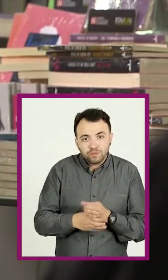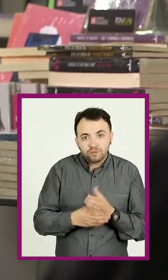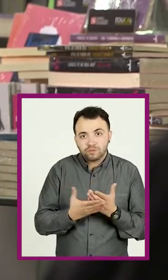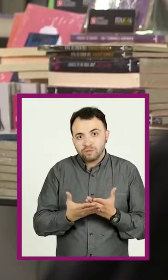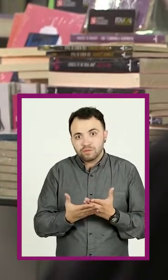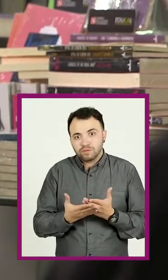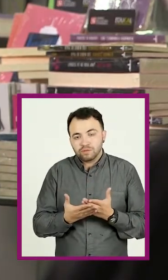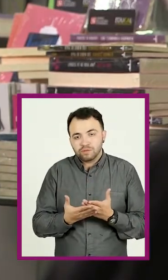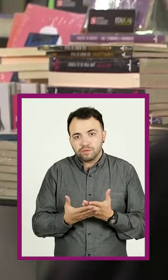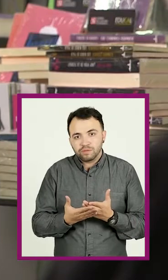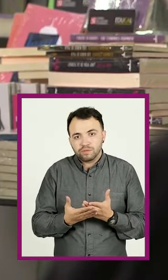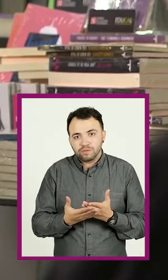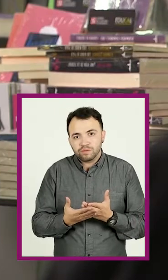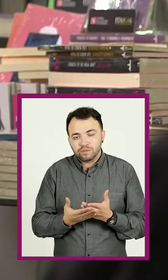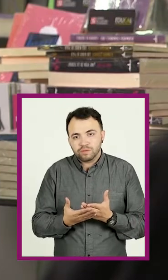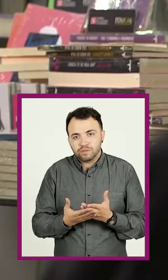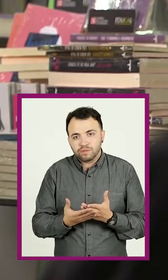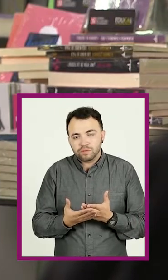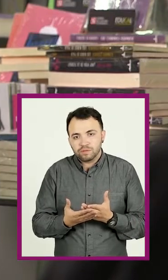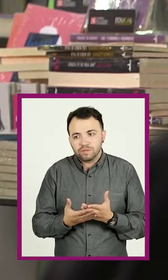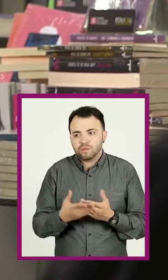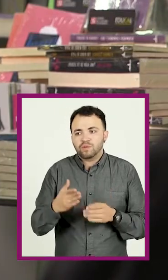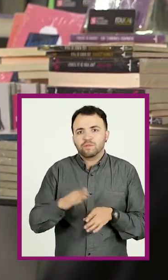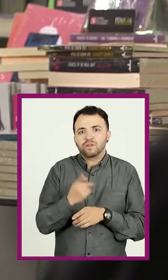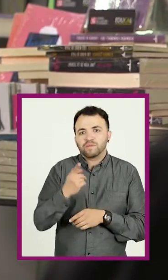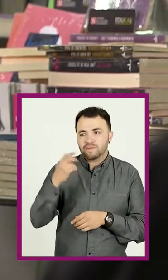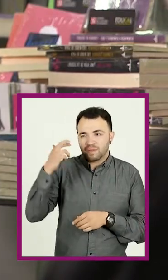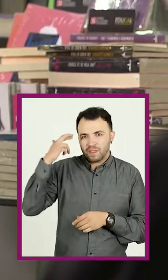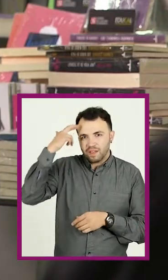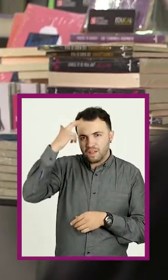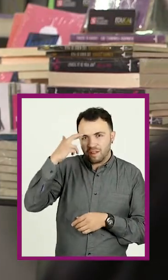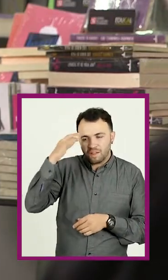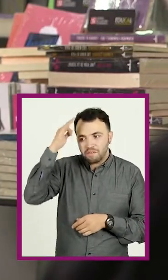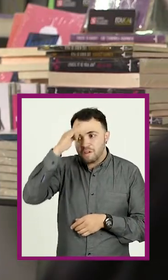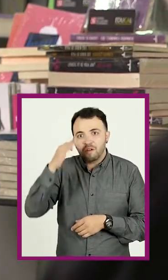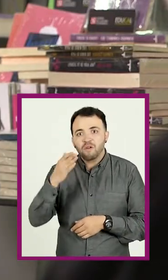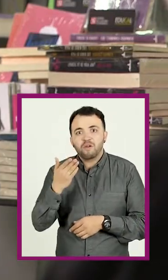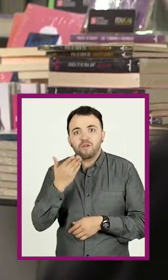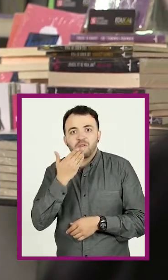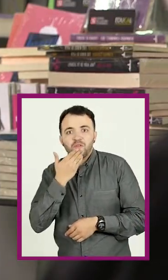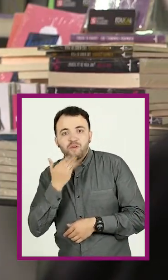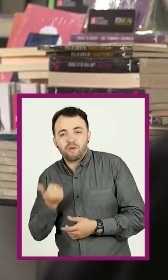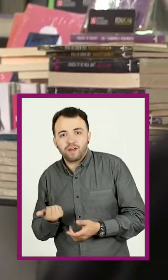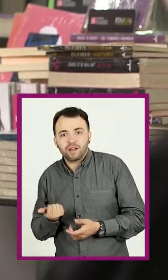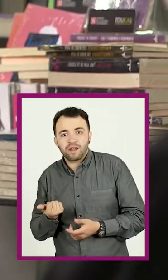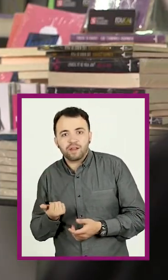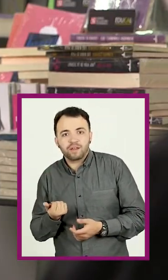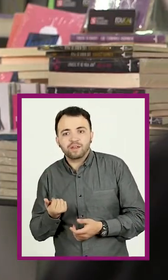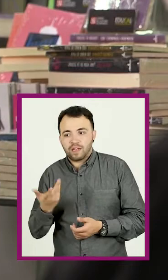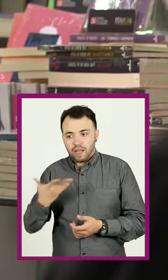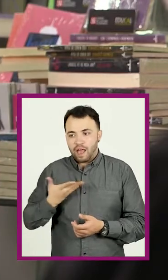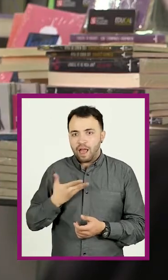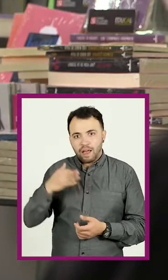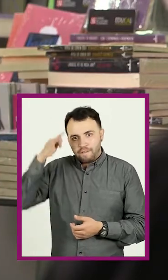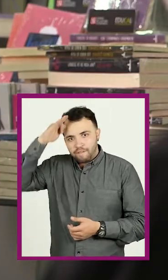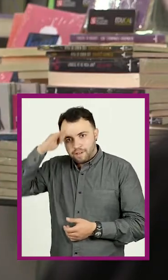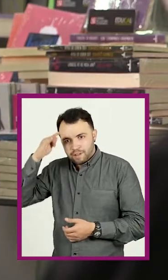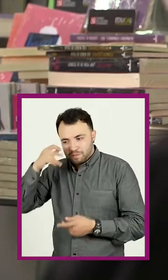o la república de filósofos, nunca ha logrado existir. Sin embargo, insistimos, realizarse. Sin